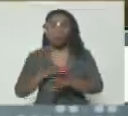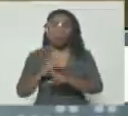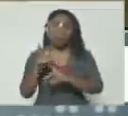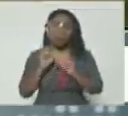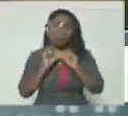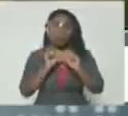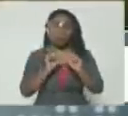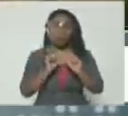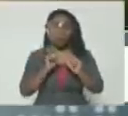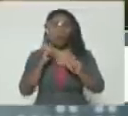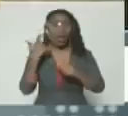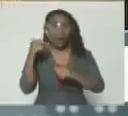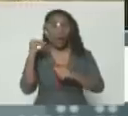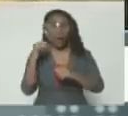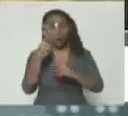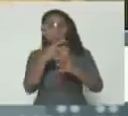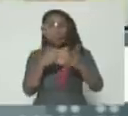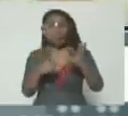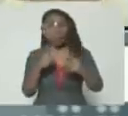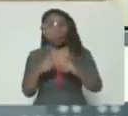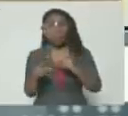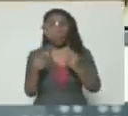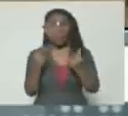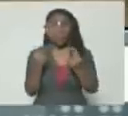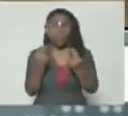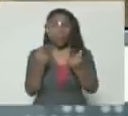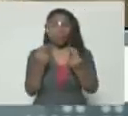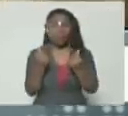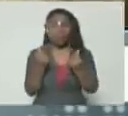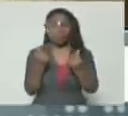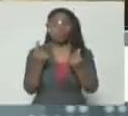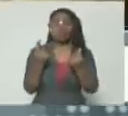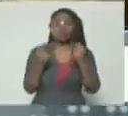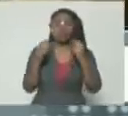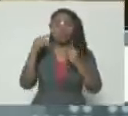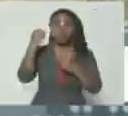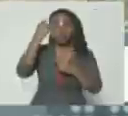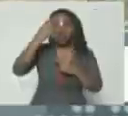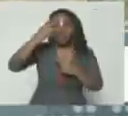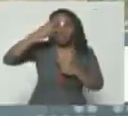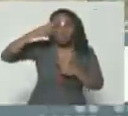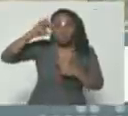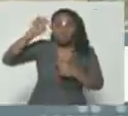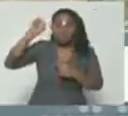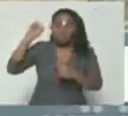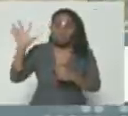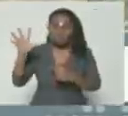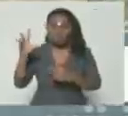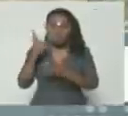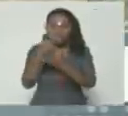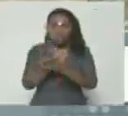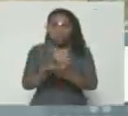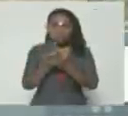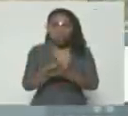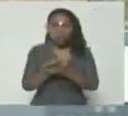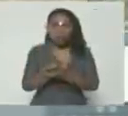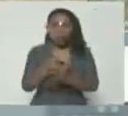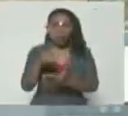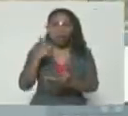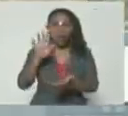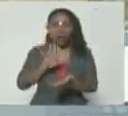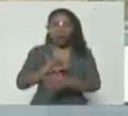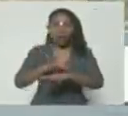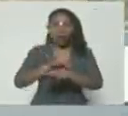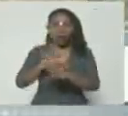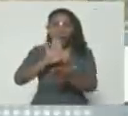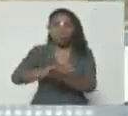Hay productos, pero a un precio que, bueno, un ojo de la cara, un kilo de bistec. Ese es un problema